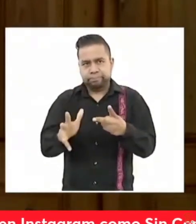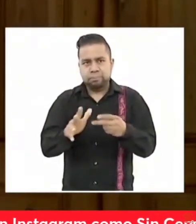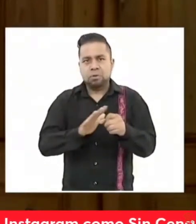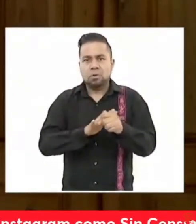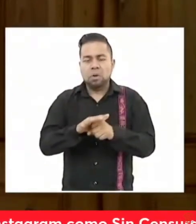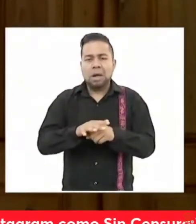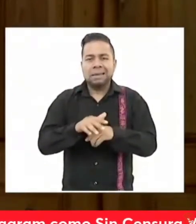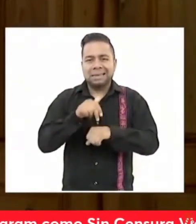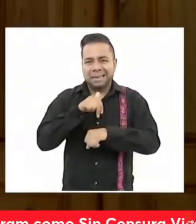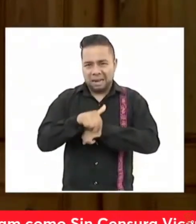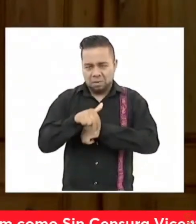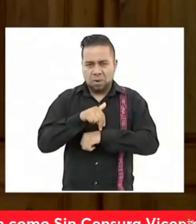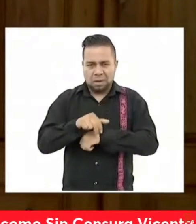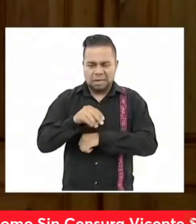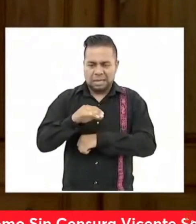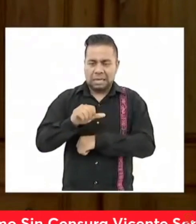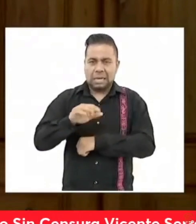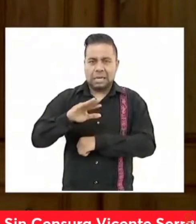Nicaragua